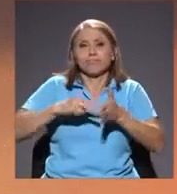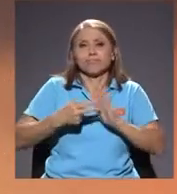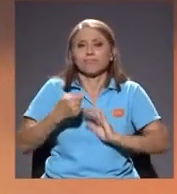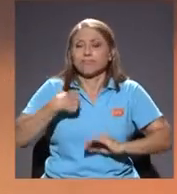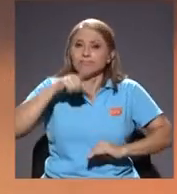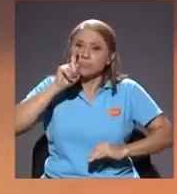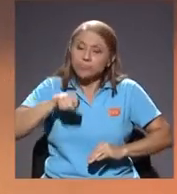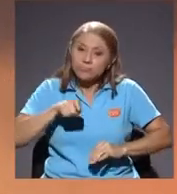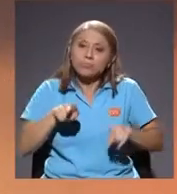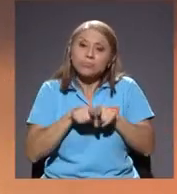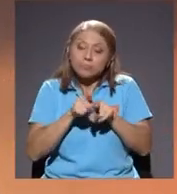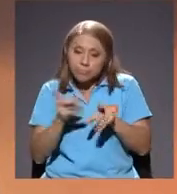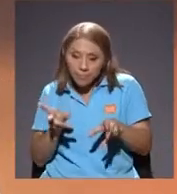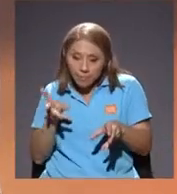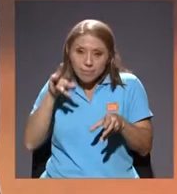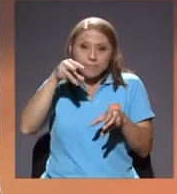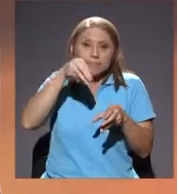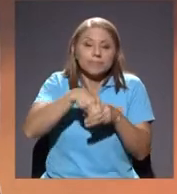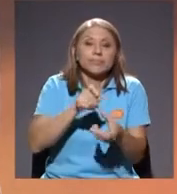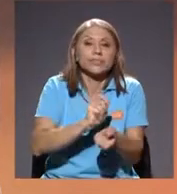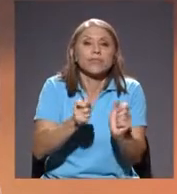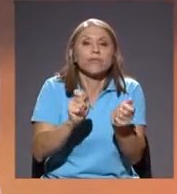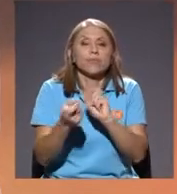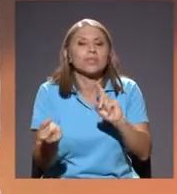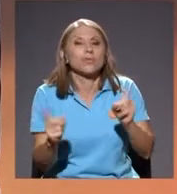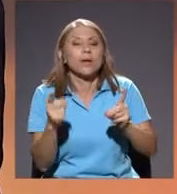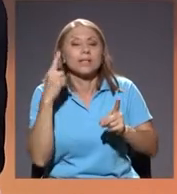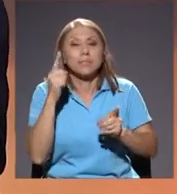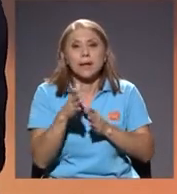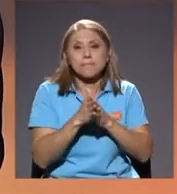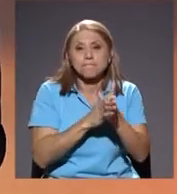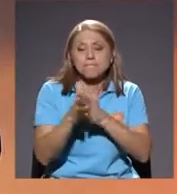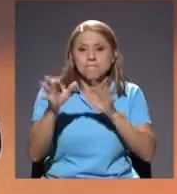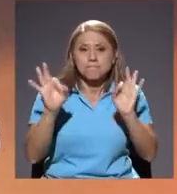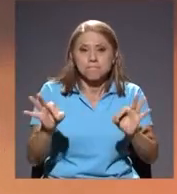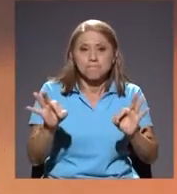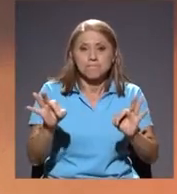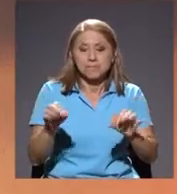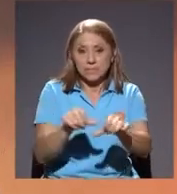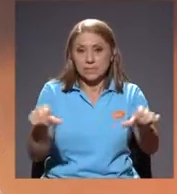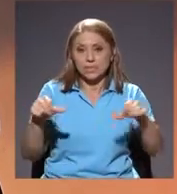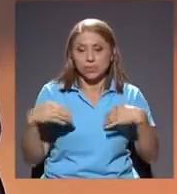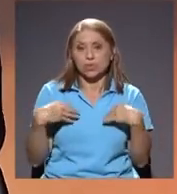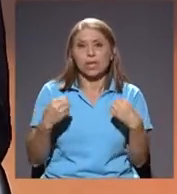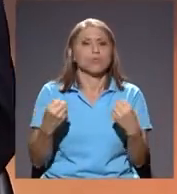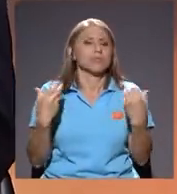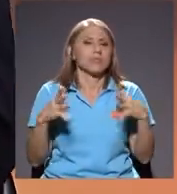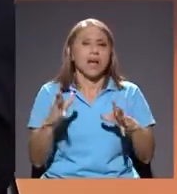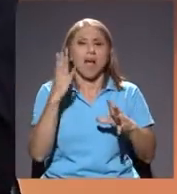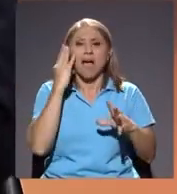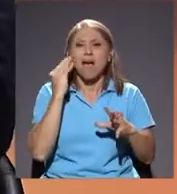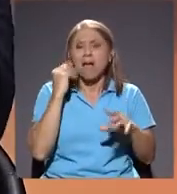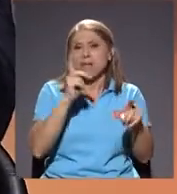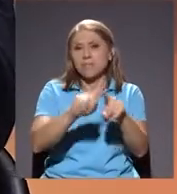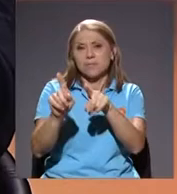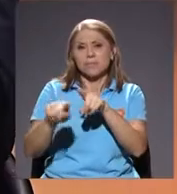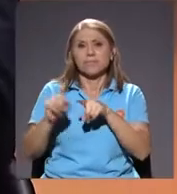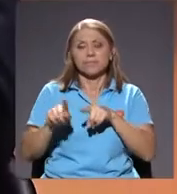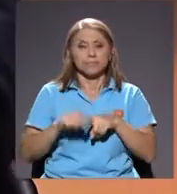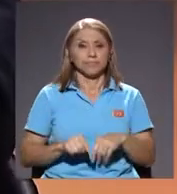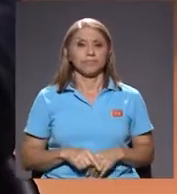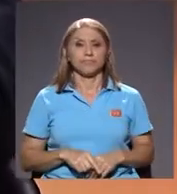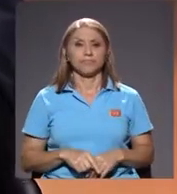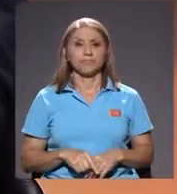que tengo que incorporar para elevar la eficiencia y el sector saludo en eso está plagado de experiencias de todo tipo entonces me